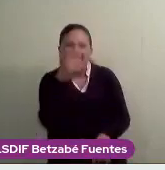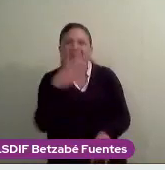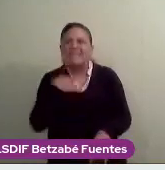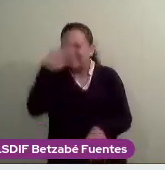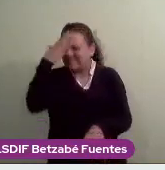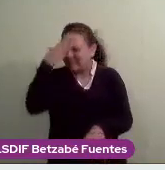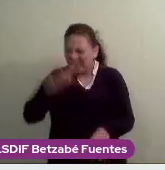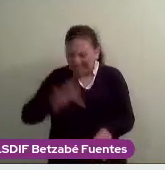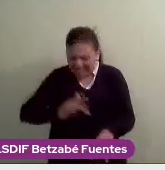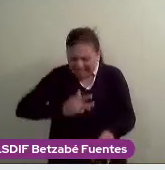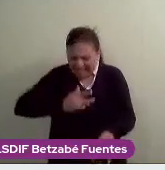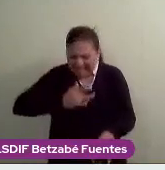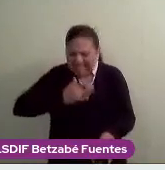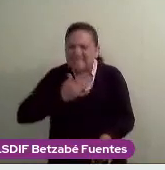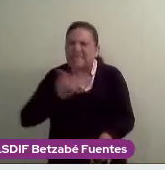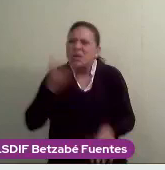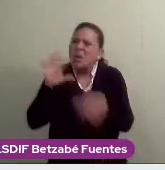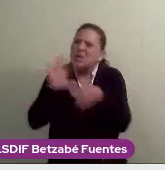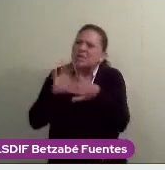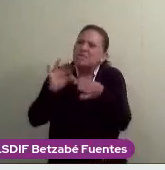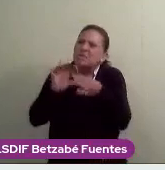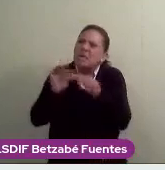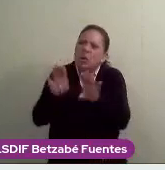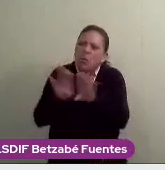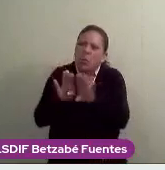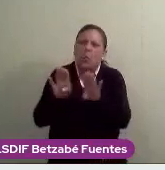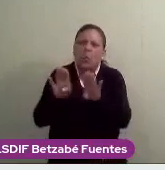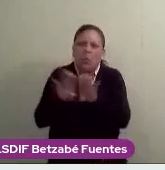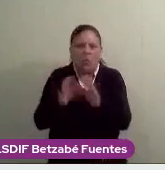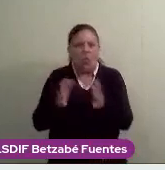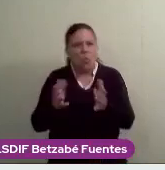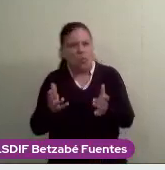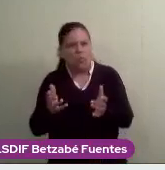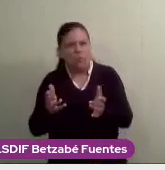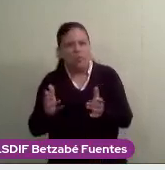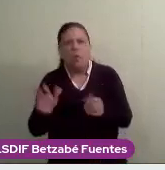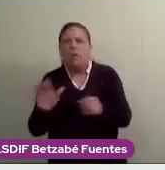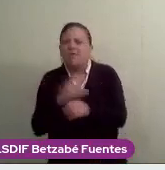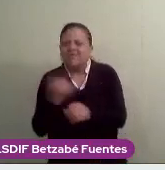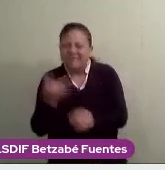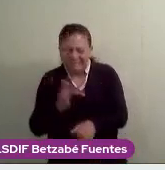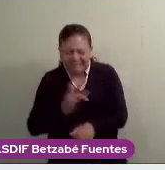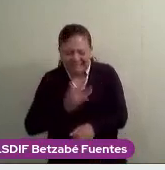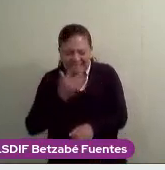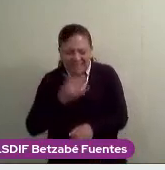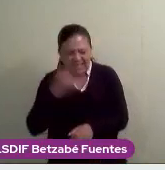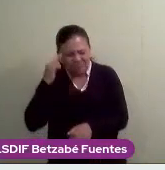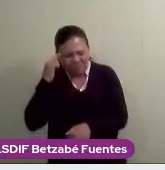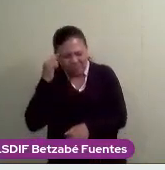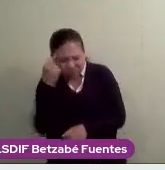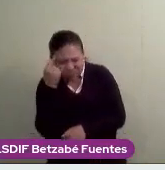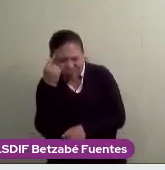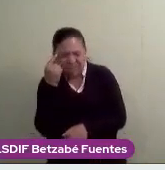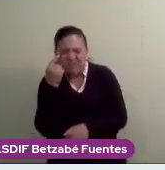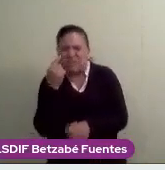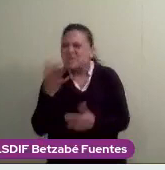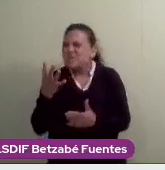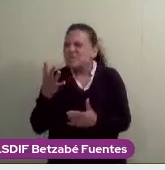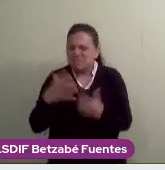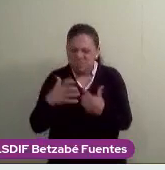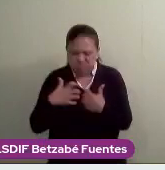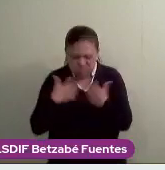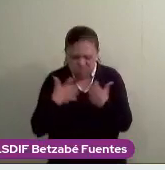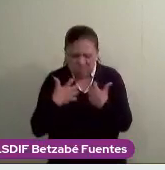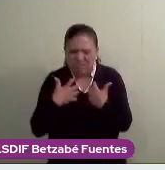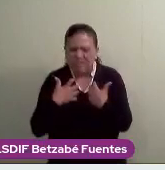Puede haber una reactividad emocional, ¿no? No saber por qué siente el enfado o por qué se está enojado, ¿no? Simplemente, estoy enojado, pero no sé por